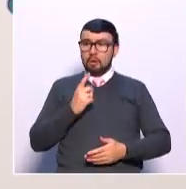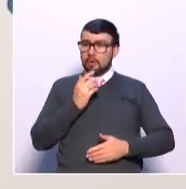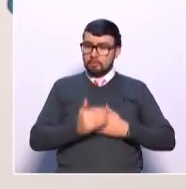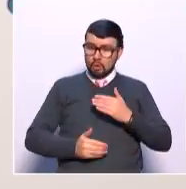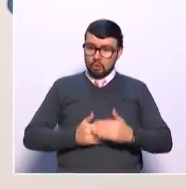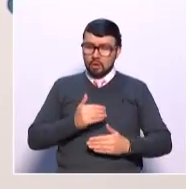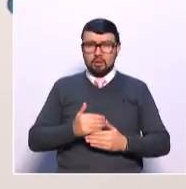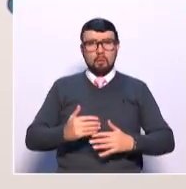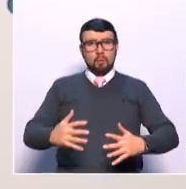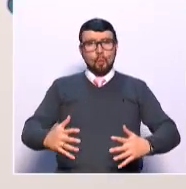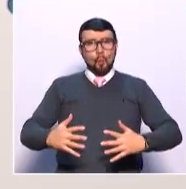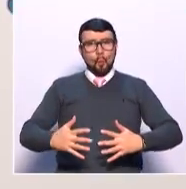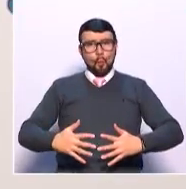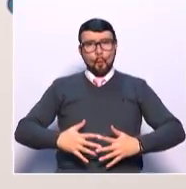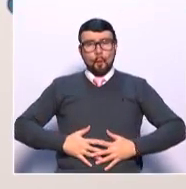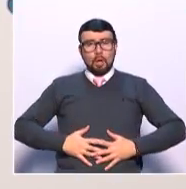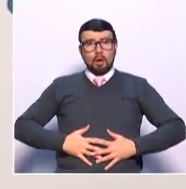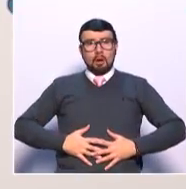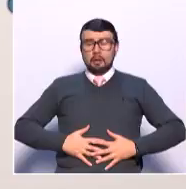desinflamatorio